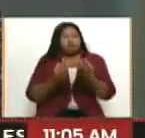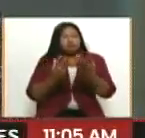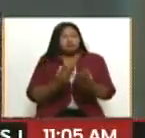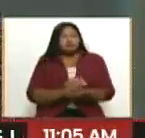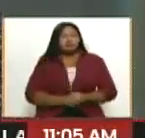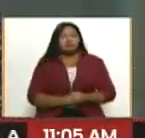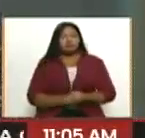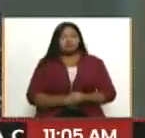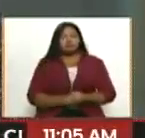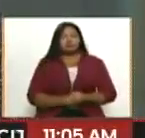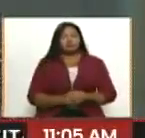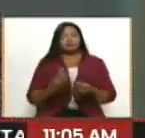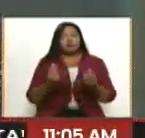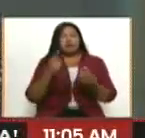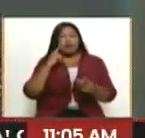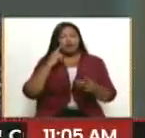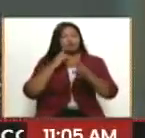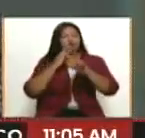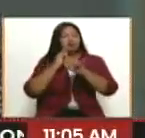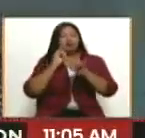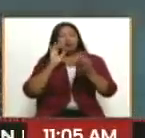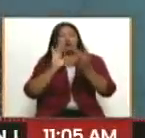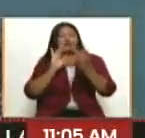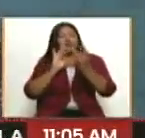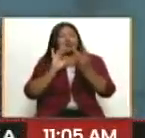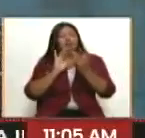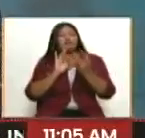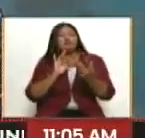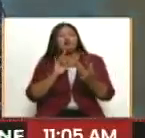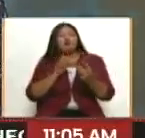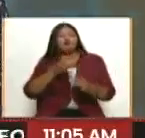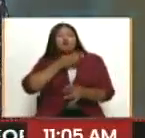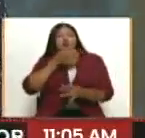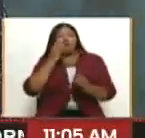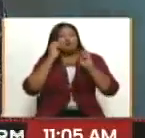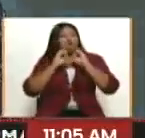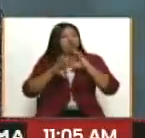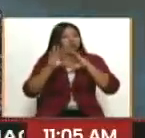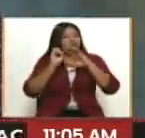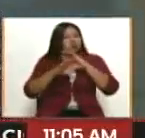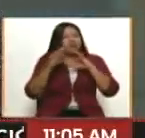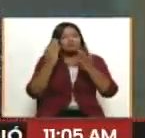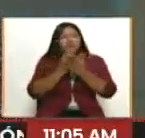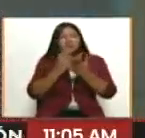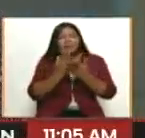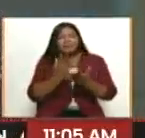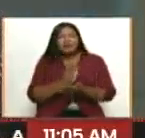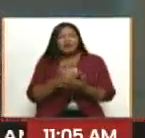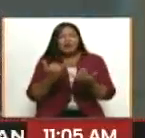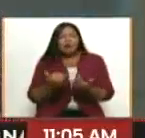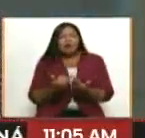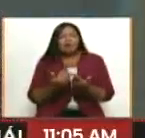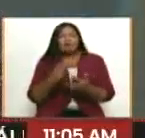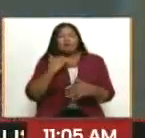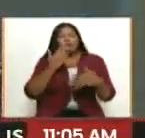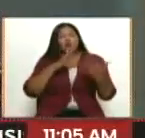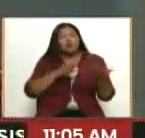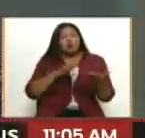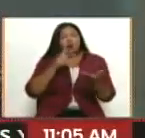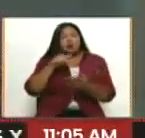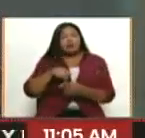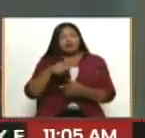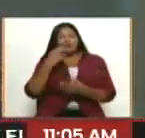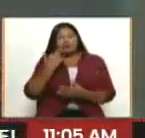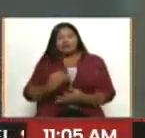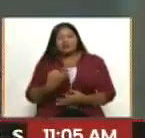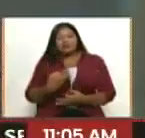lo activo que era en las redes sociales, nuestro querido Roberto Hernández Montoya. Bueno, y ahora pasó a otro plano, y desde aquí de verdad